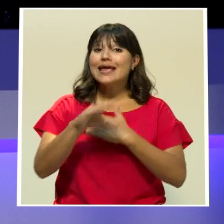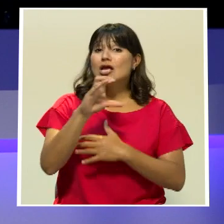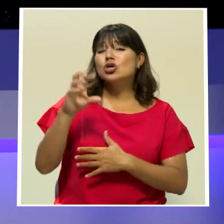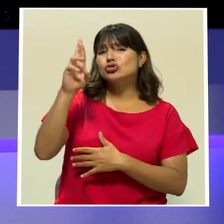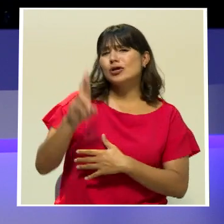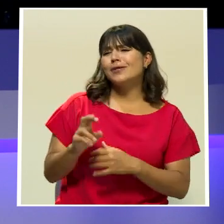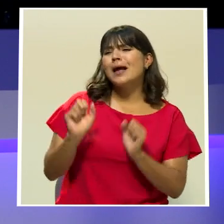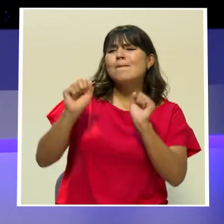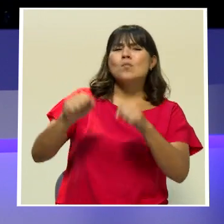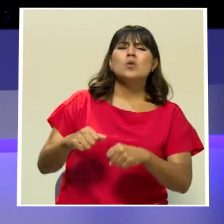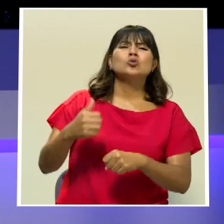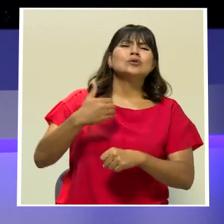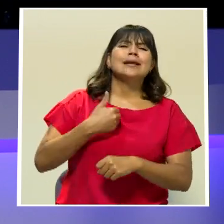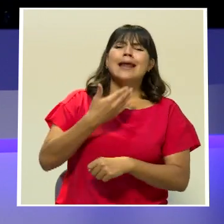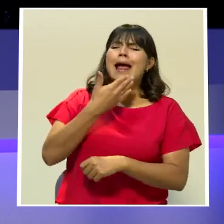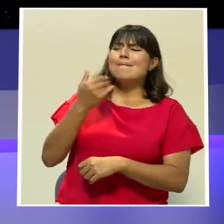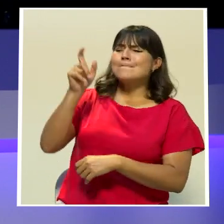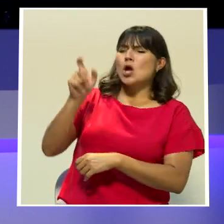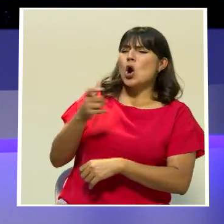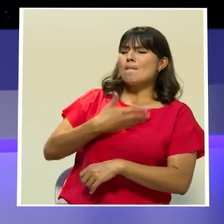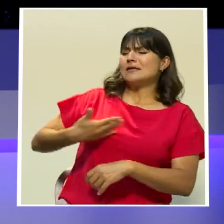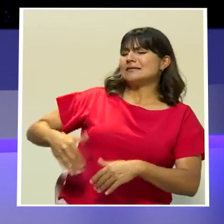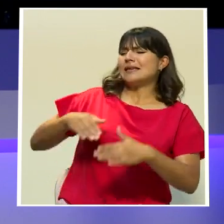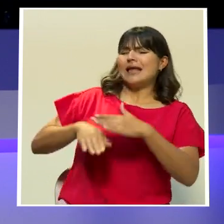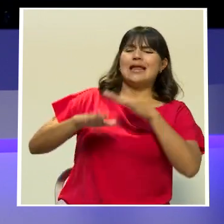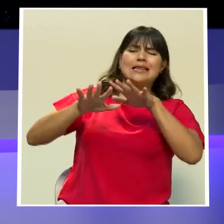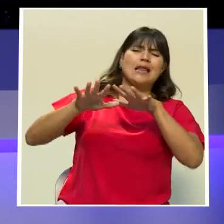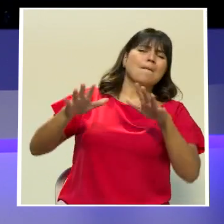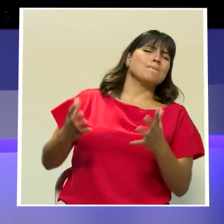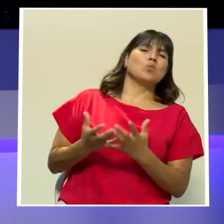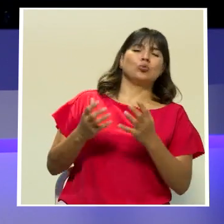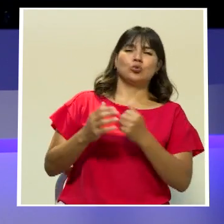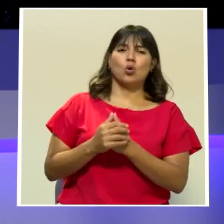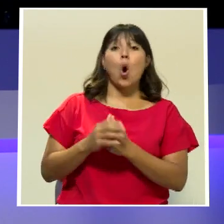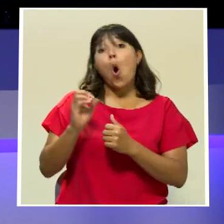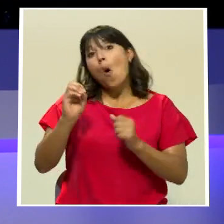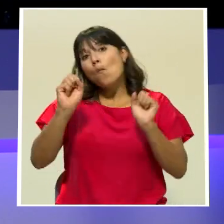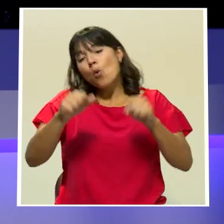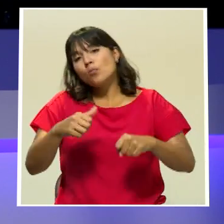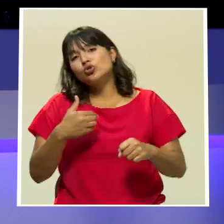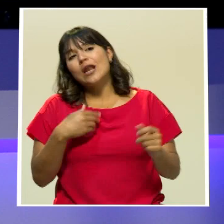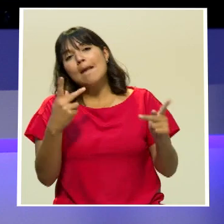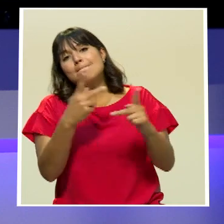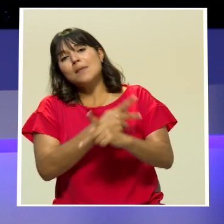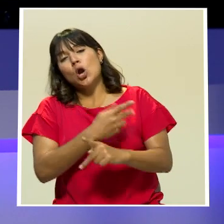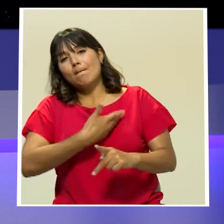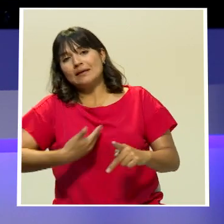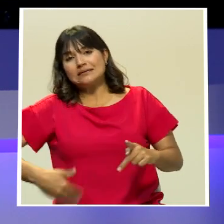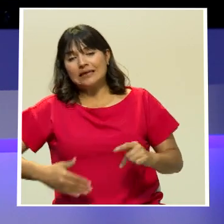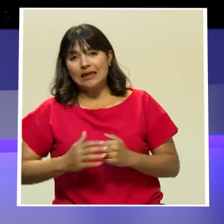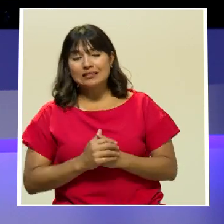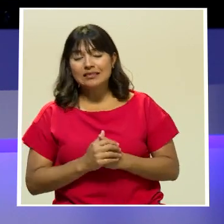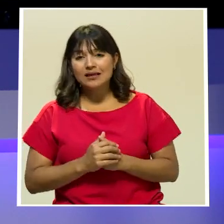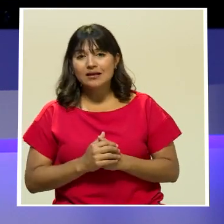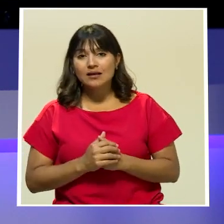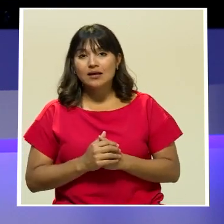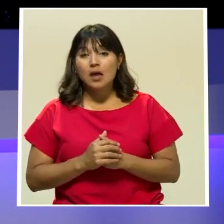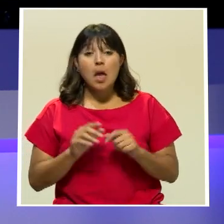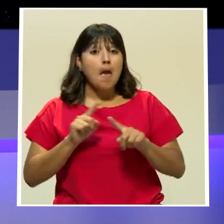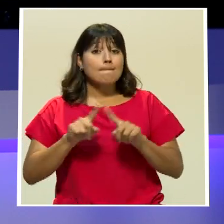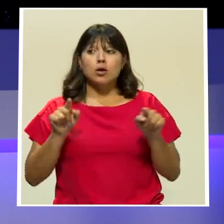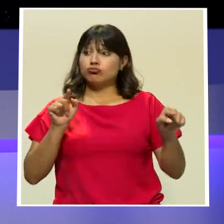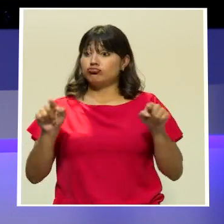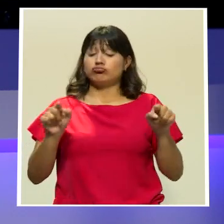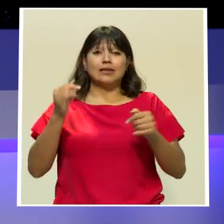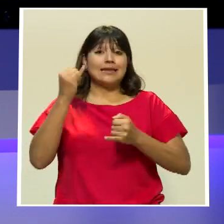al mejor presidente del mundo mundial o al peor presidente del mundo mundial que termina su mandato